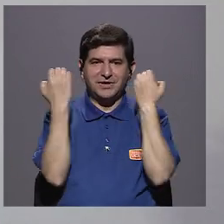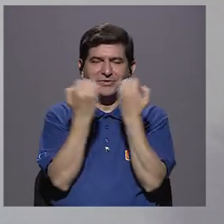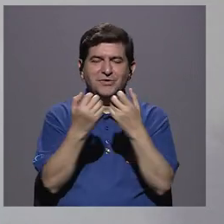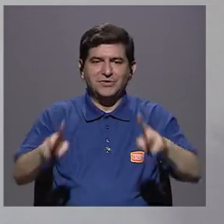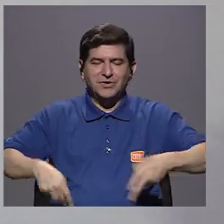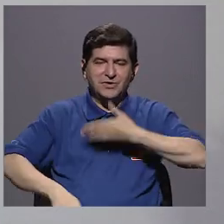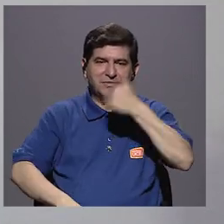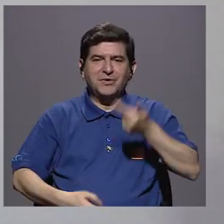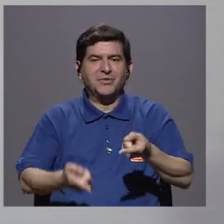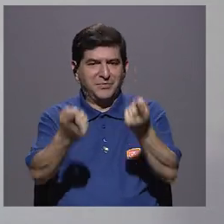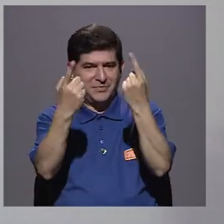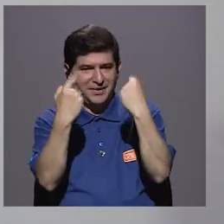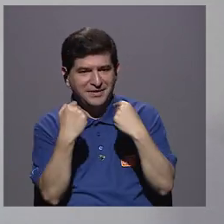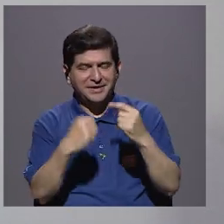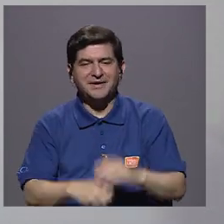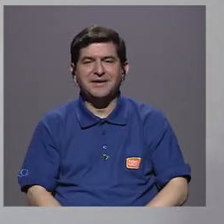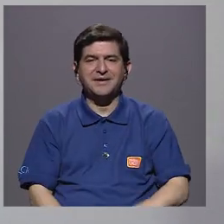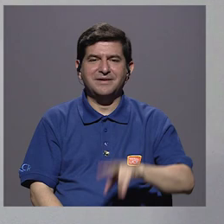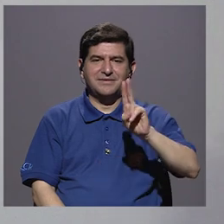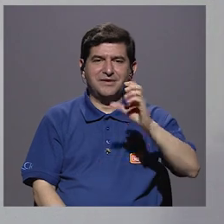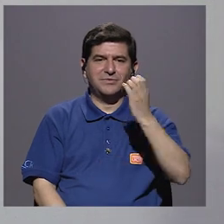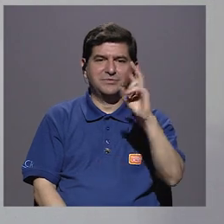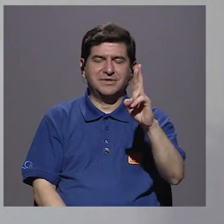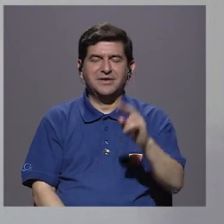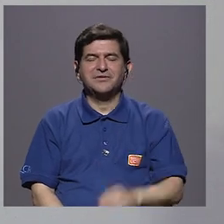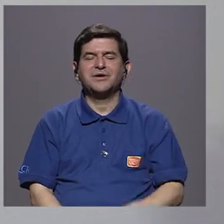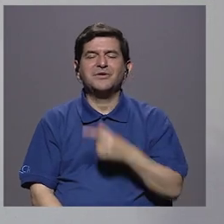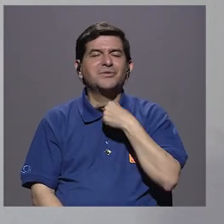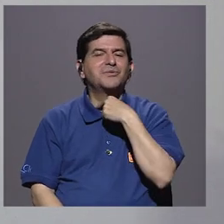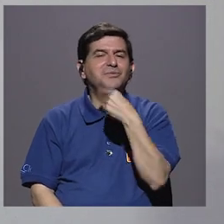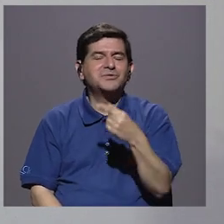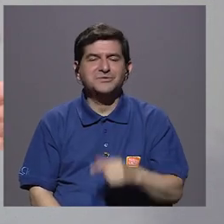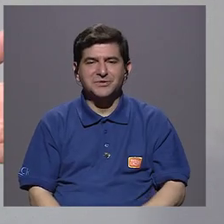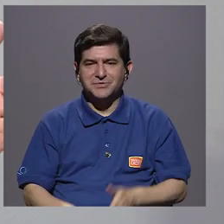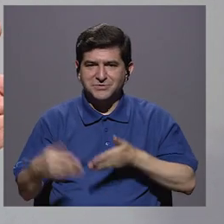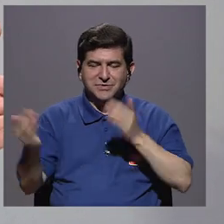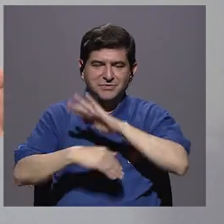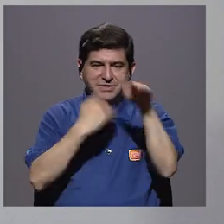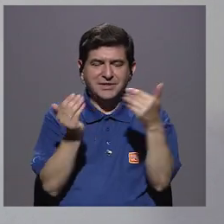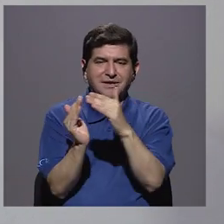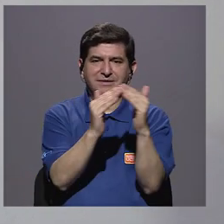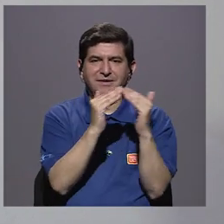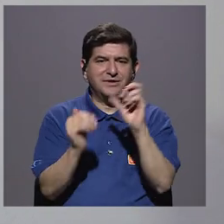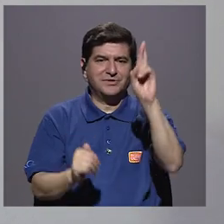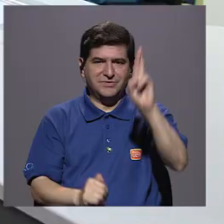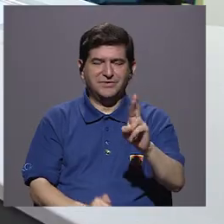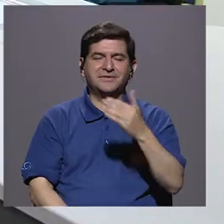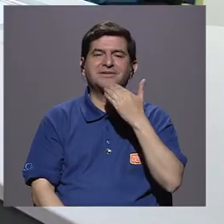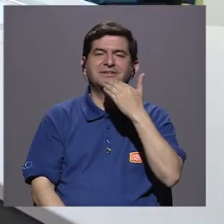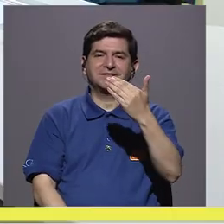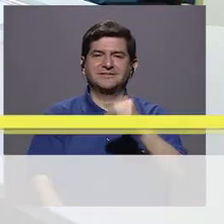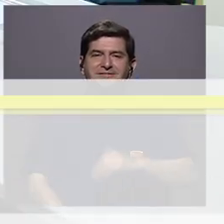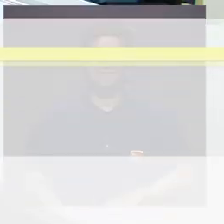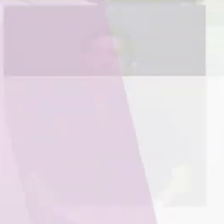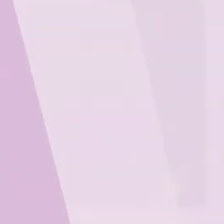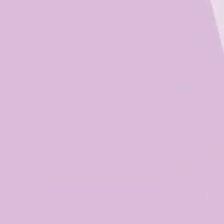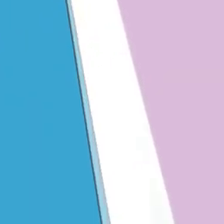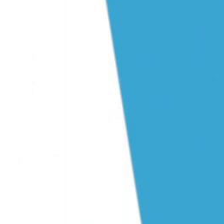aquí de vivir mejor, de la UCR, y estamos para servirles a ustedes y a todo el pueblo de Costa Rica. Okay, muchísimas gracias.